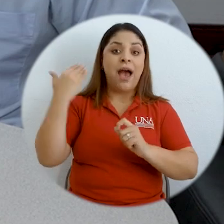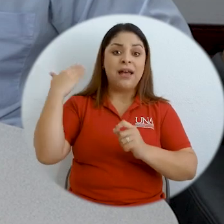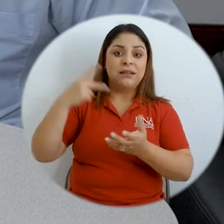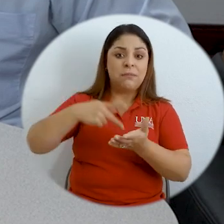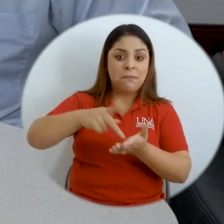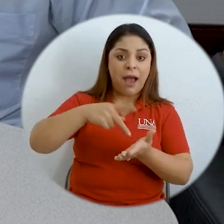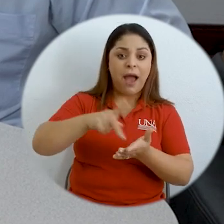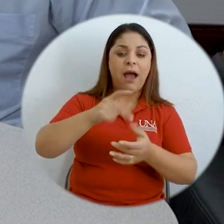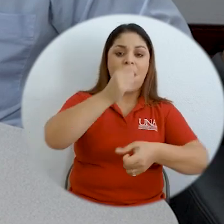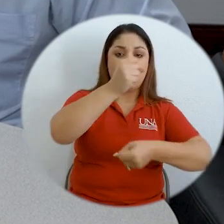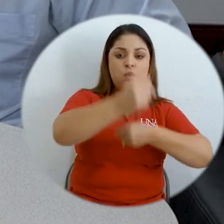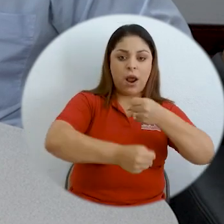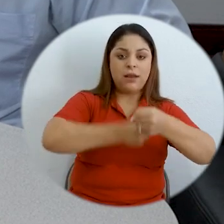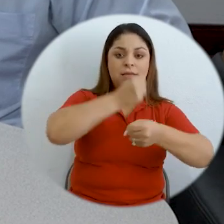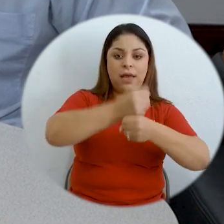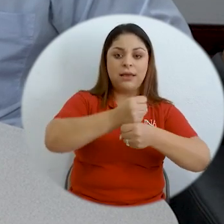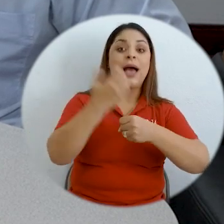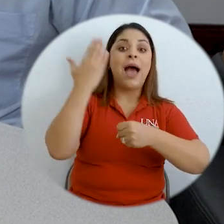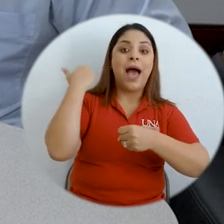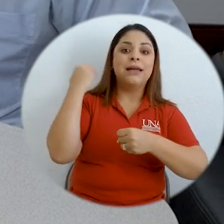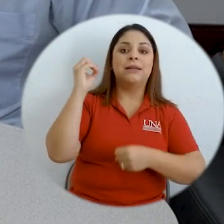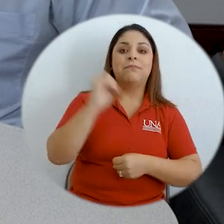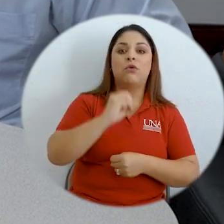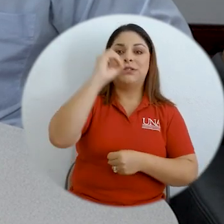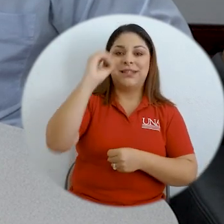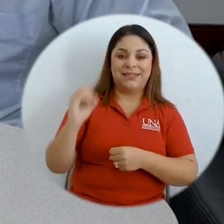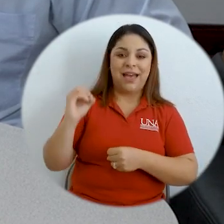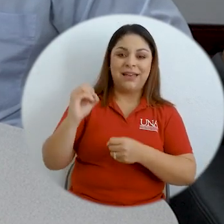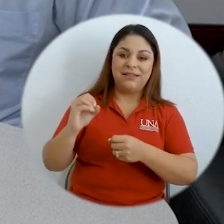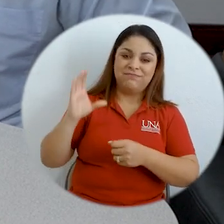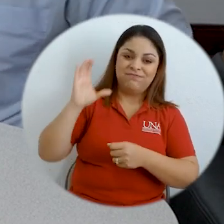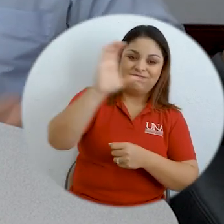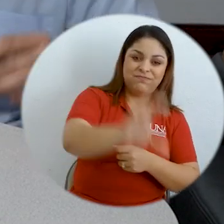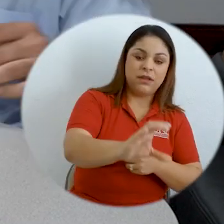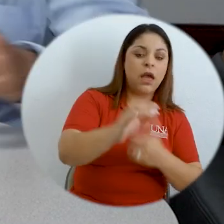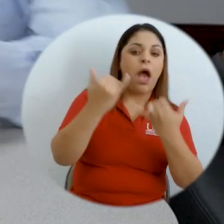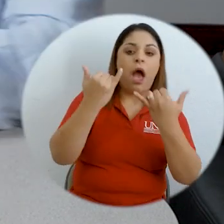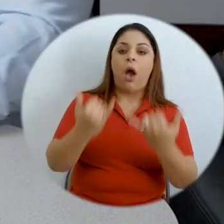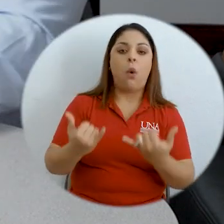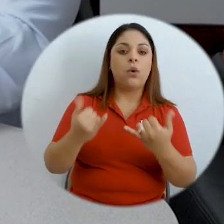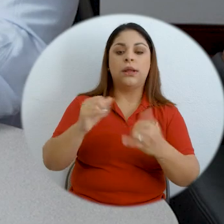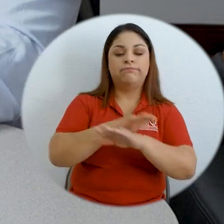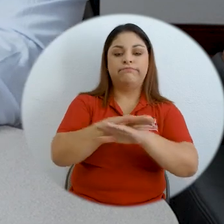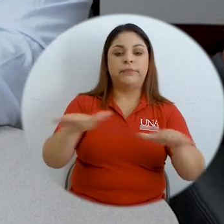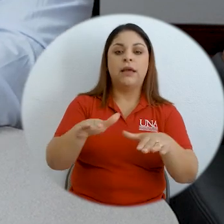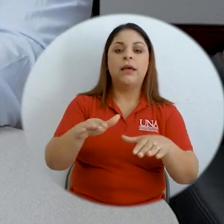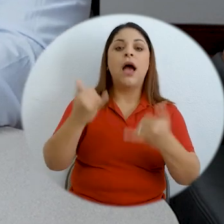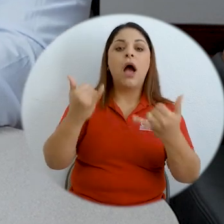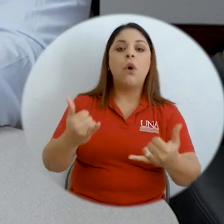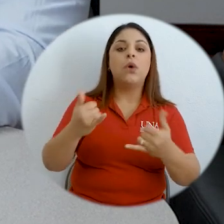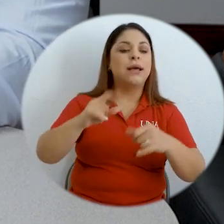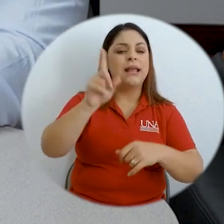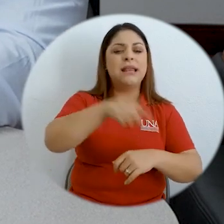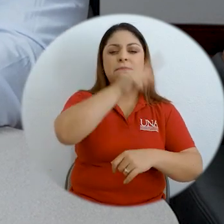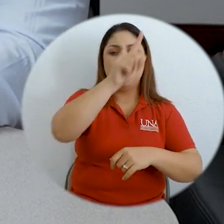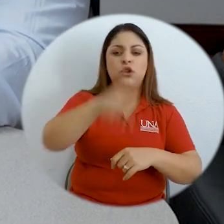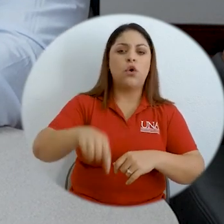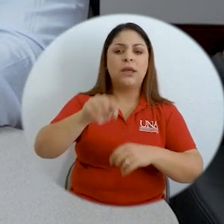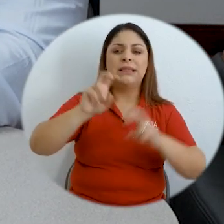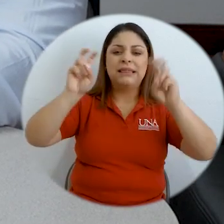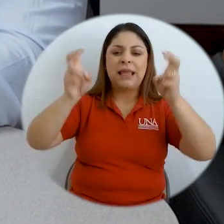que antes eran porcentuales, ahora tienen un carácter nominal, ya no es de carácter porcentual. Se